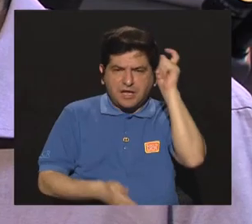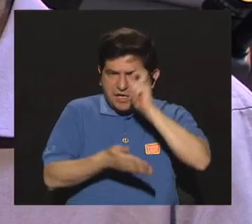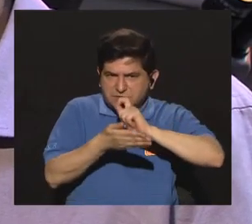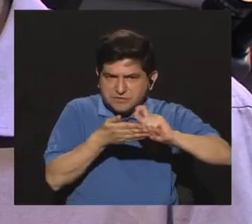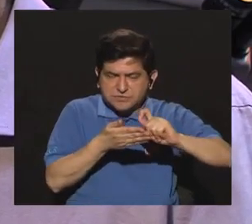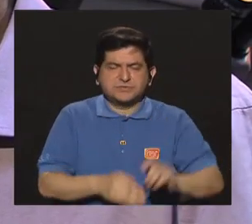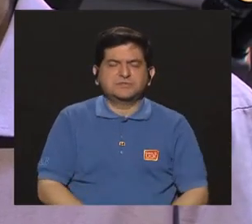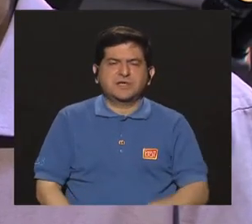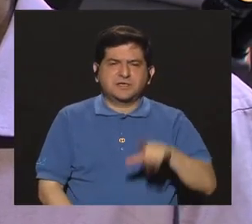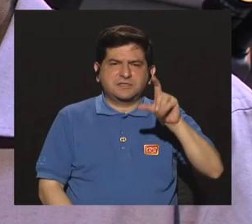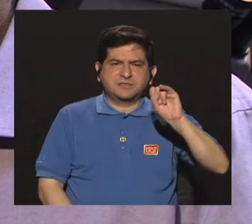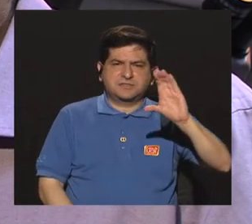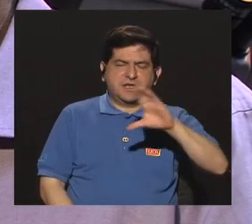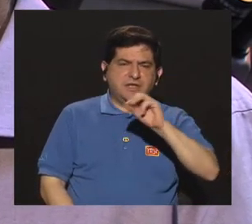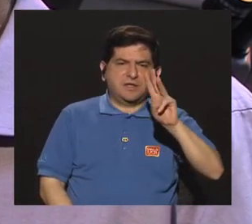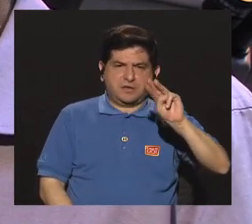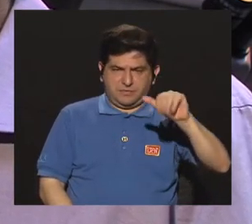licenciatura